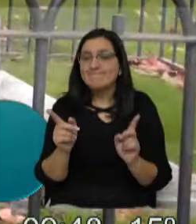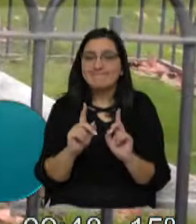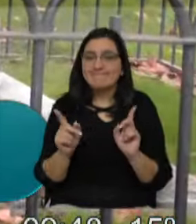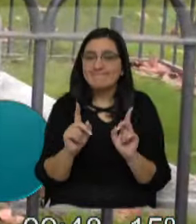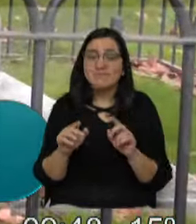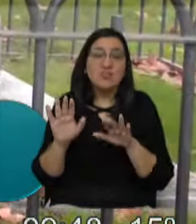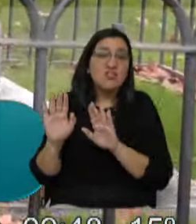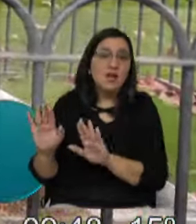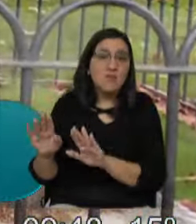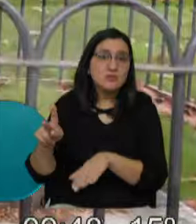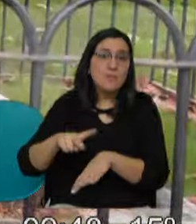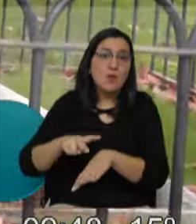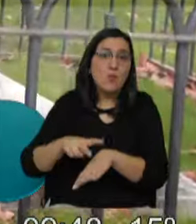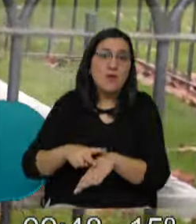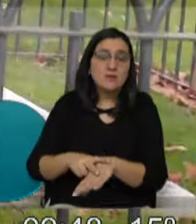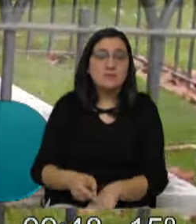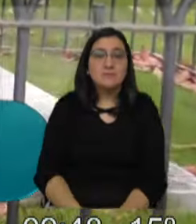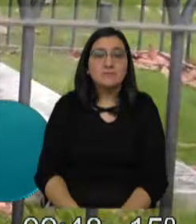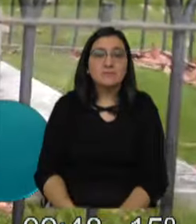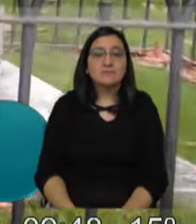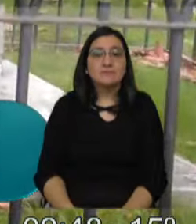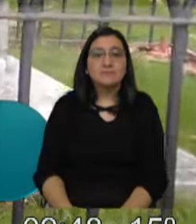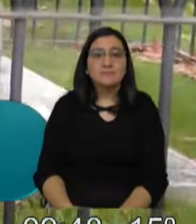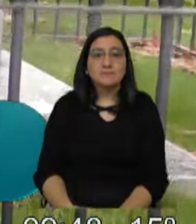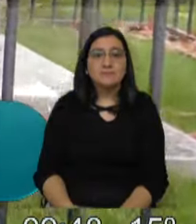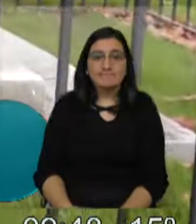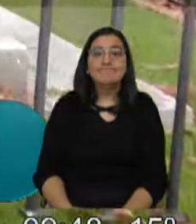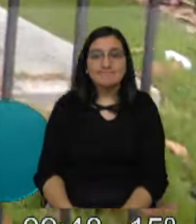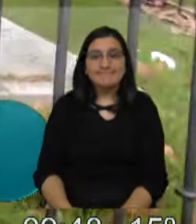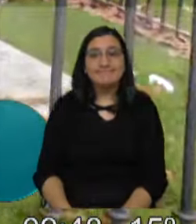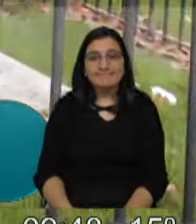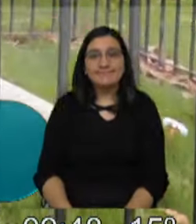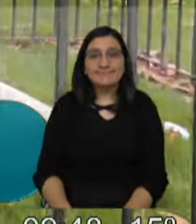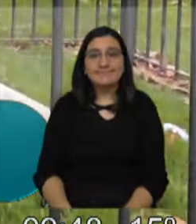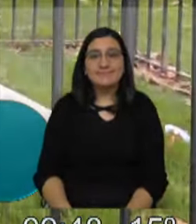¿Lo dejamos allá? No. Una historia... Sí, a ver...